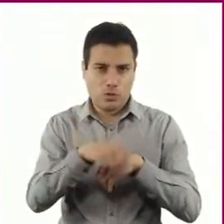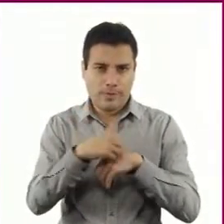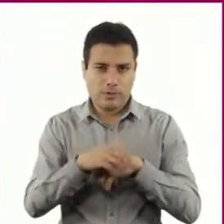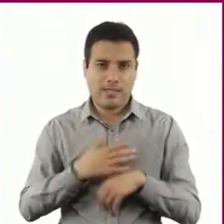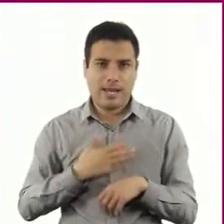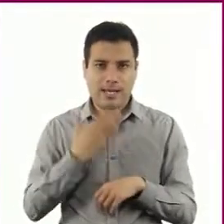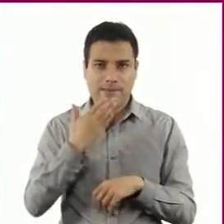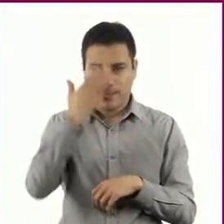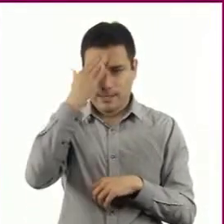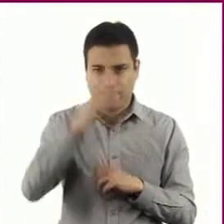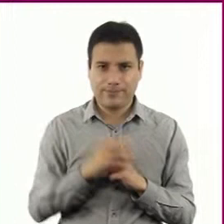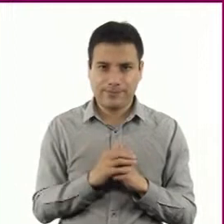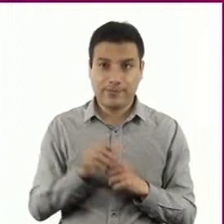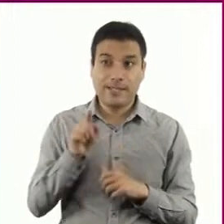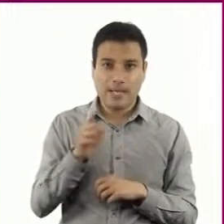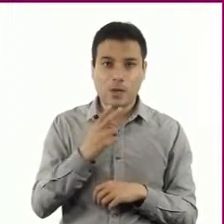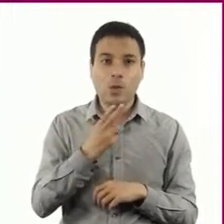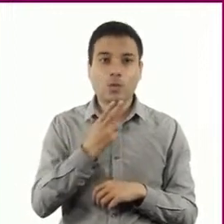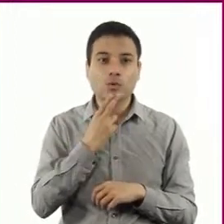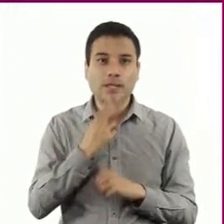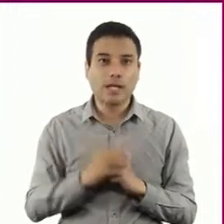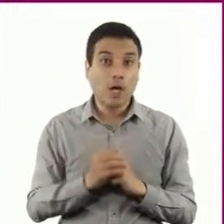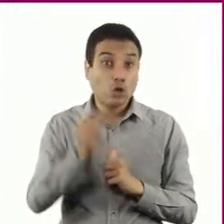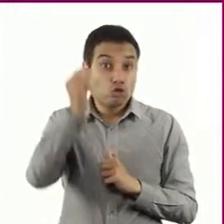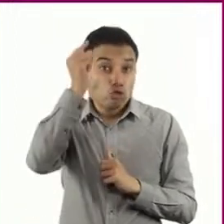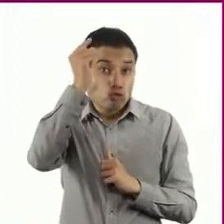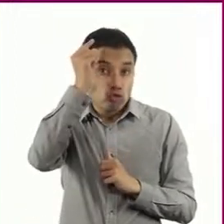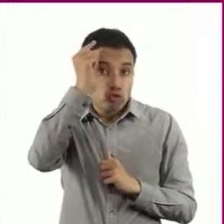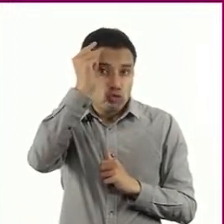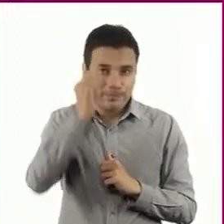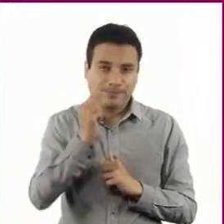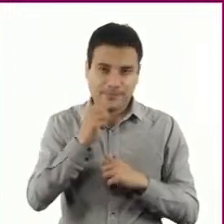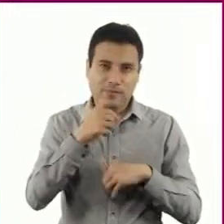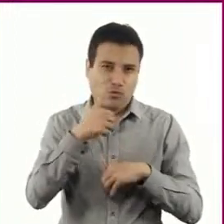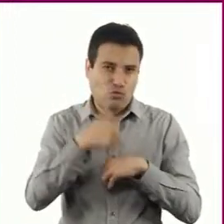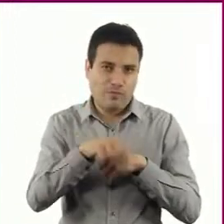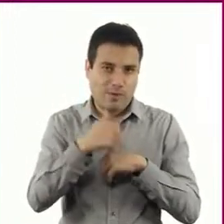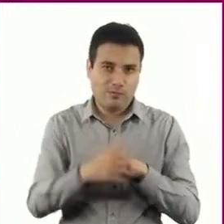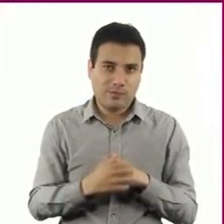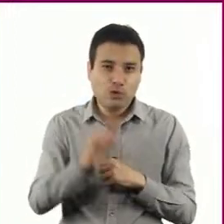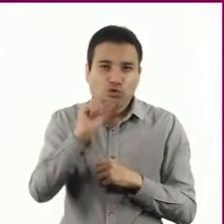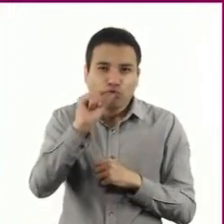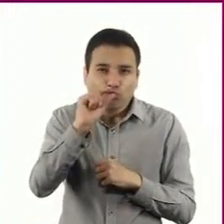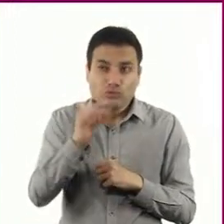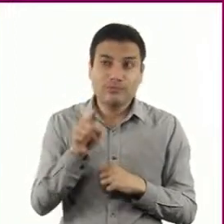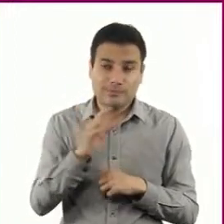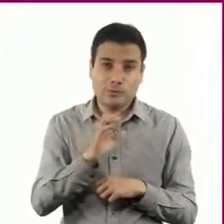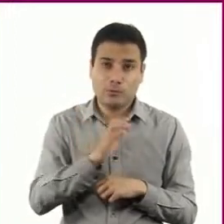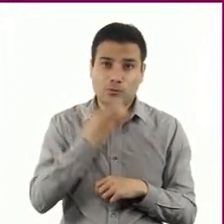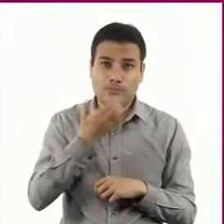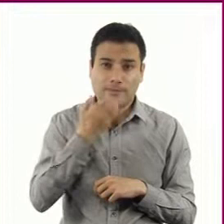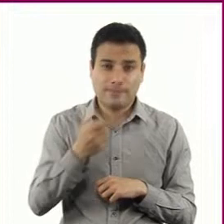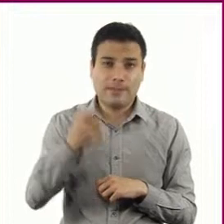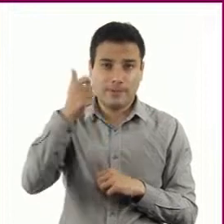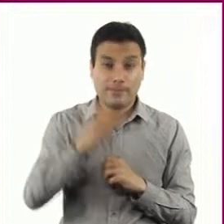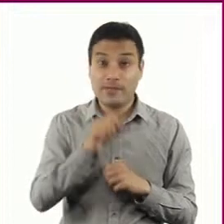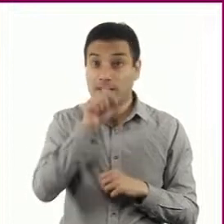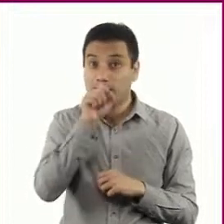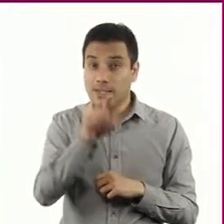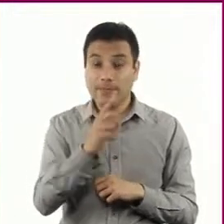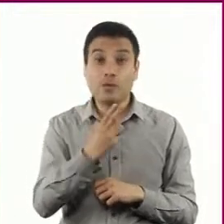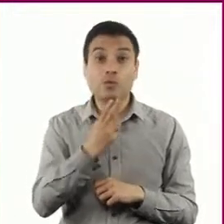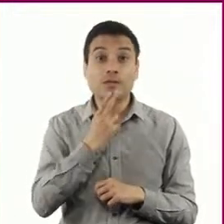primero que escribió el exponente en forma de número arriba de la base y en utilizar el cero y los